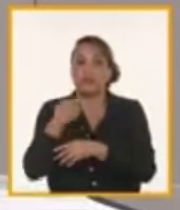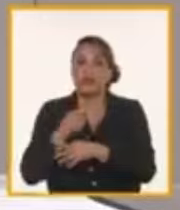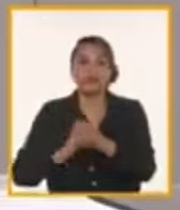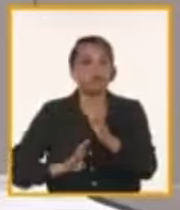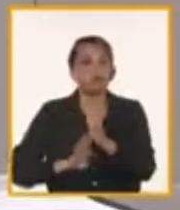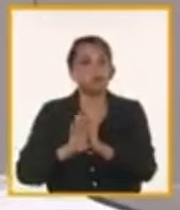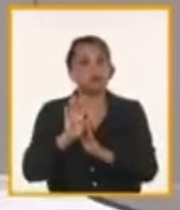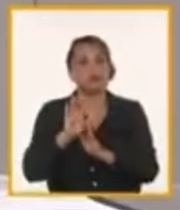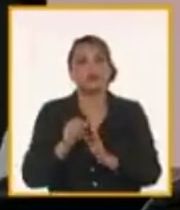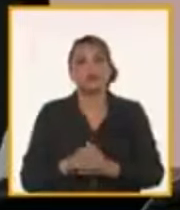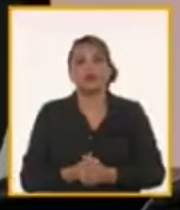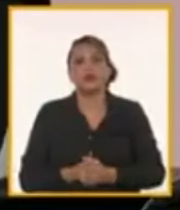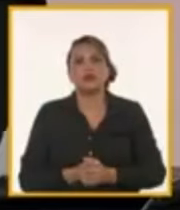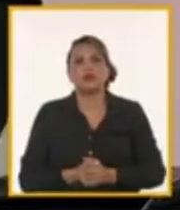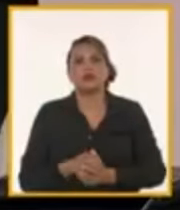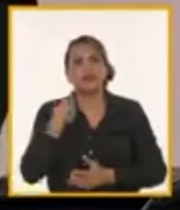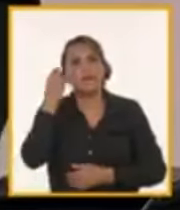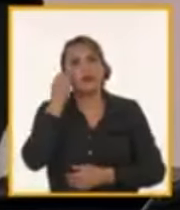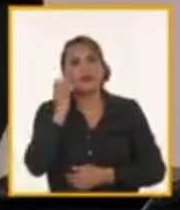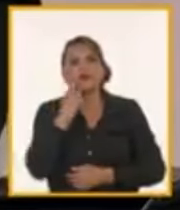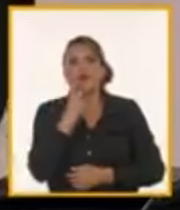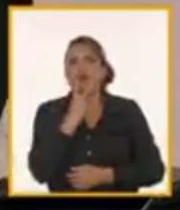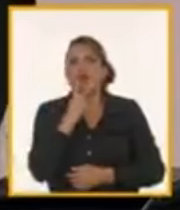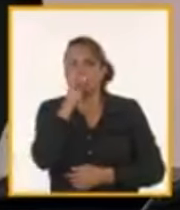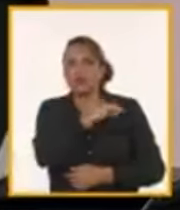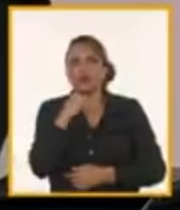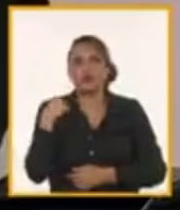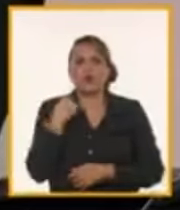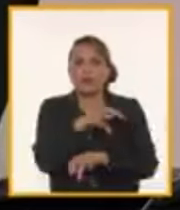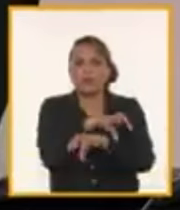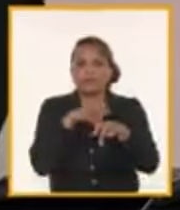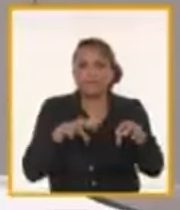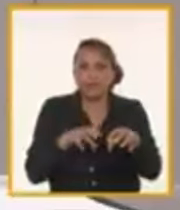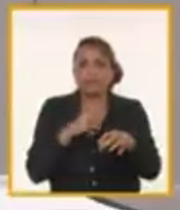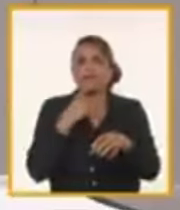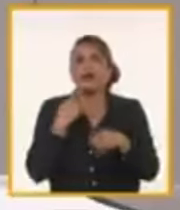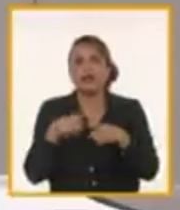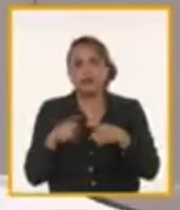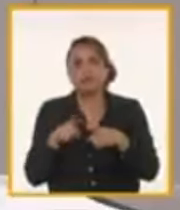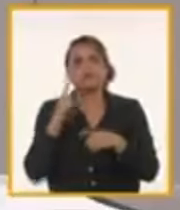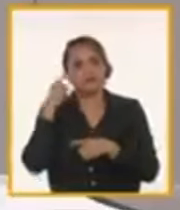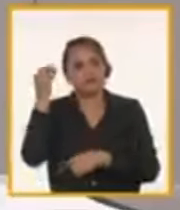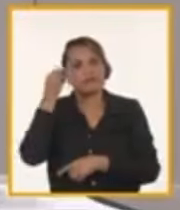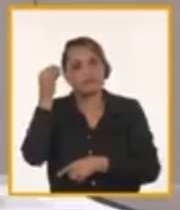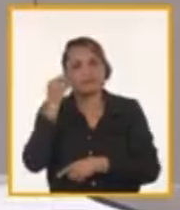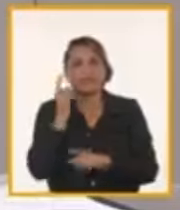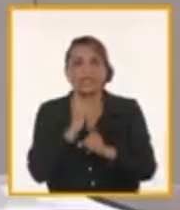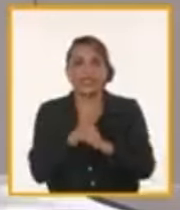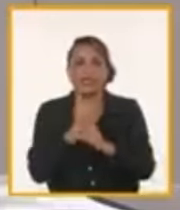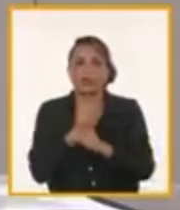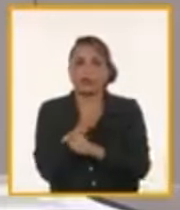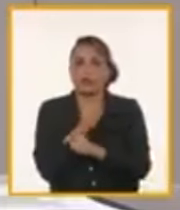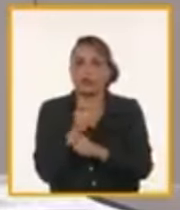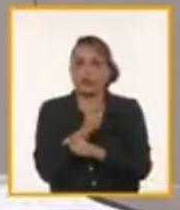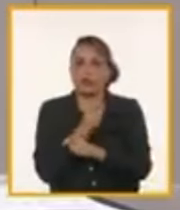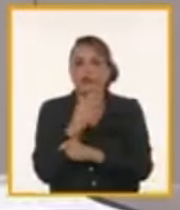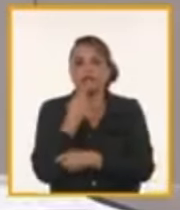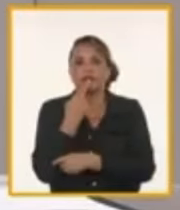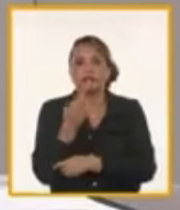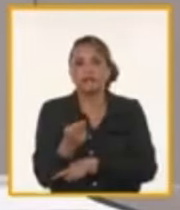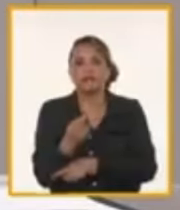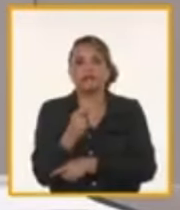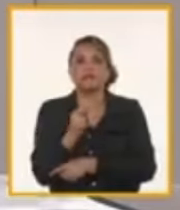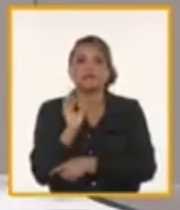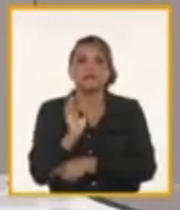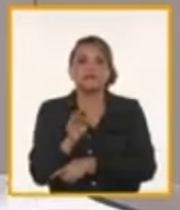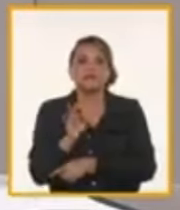tenemos que estaba pensando en veterinaria cosas así Sí por eso en veterinaria en el pregrado al menos en el curso encuentro para darle respuesta precisamente a